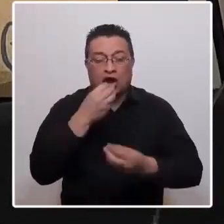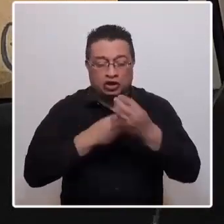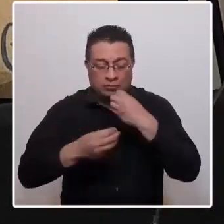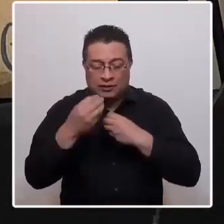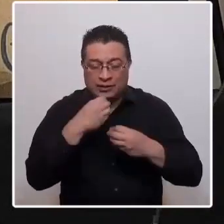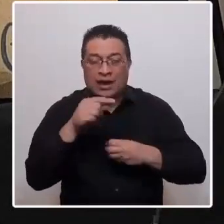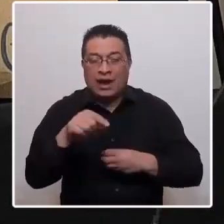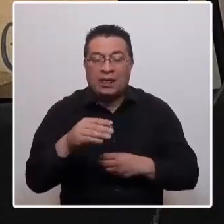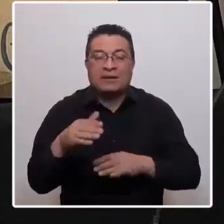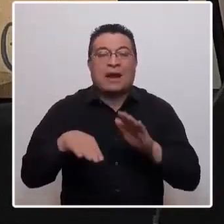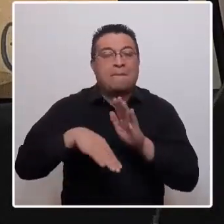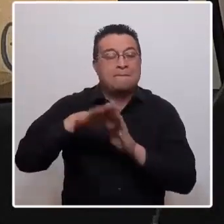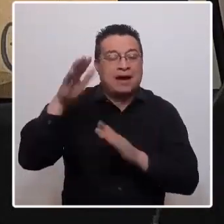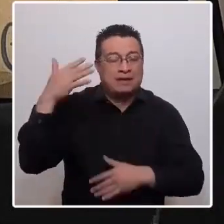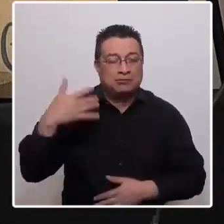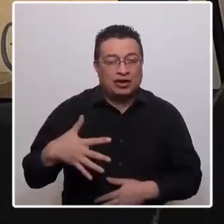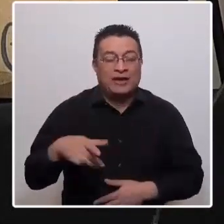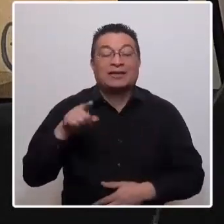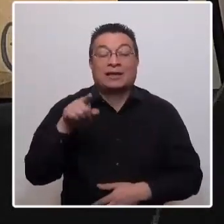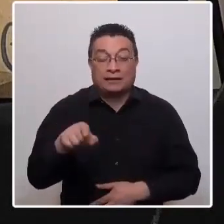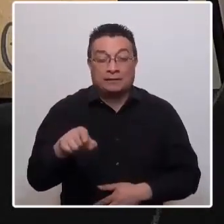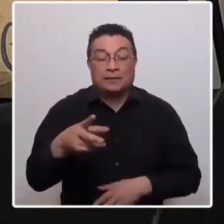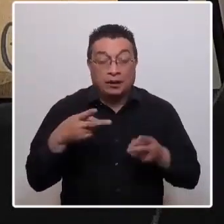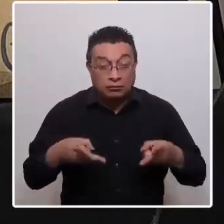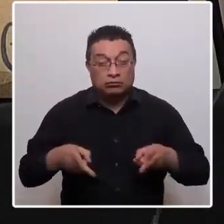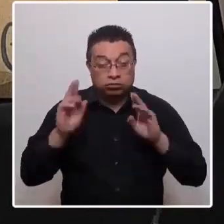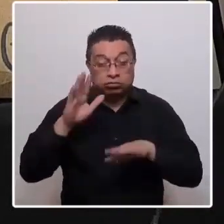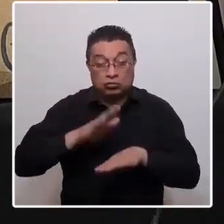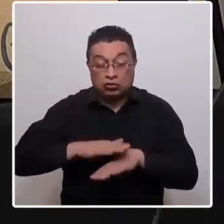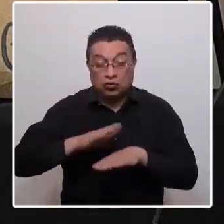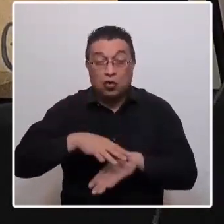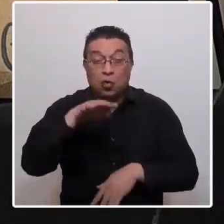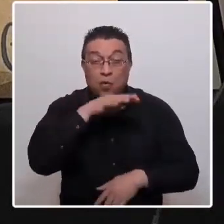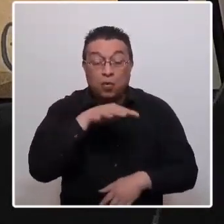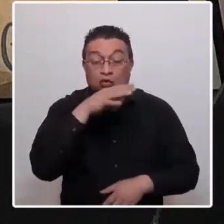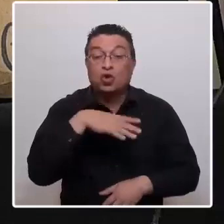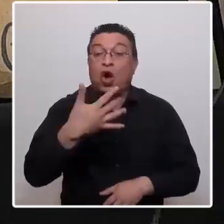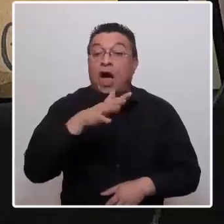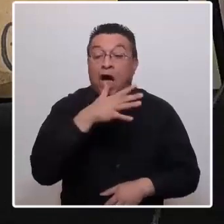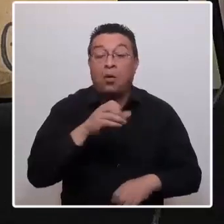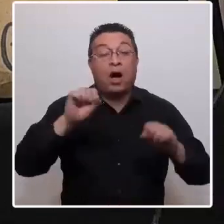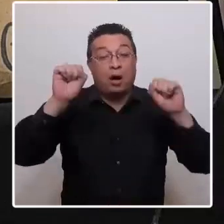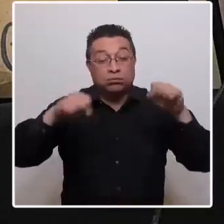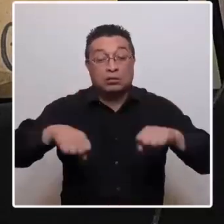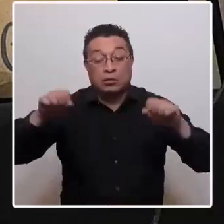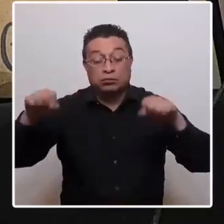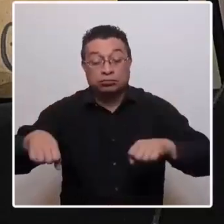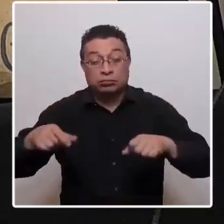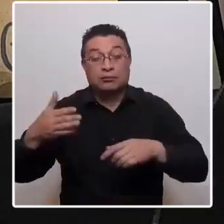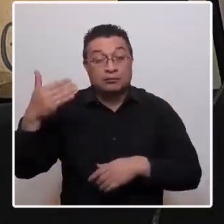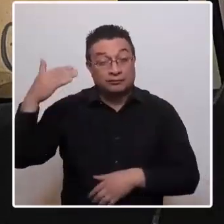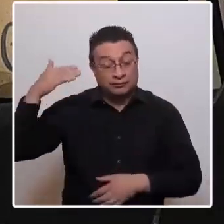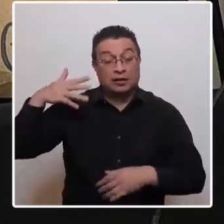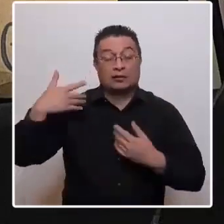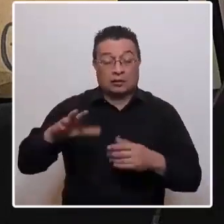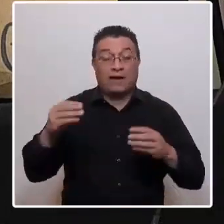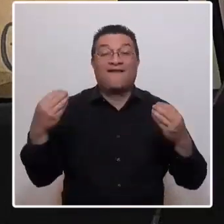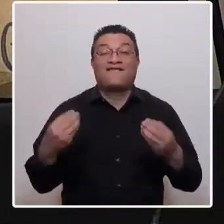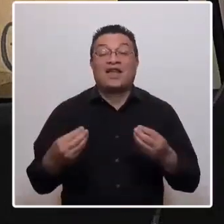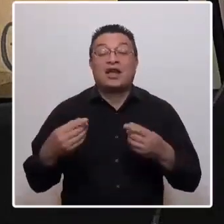alimentaria. Artículo 3. Autorizaciones para el uso de agua, con lo aprobado hace días atrás como los bienes